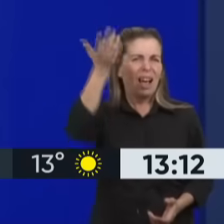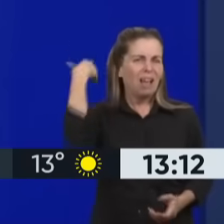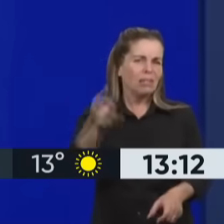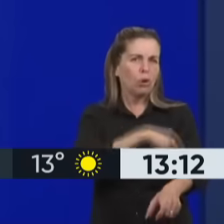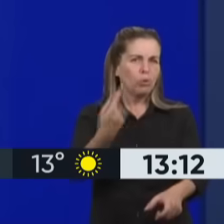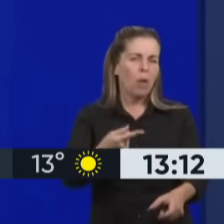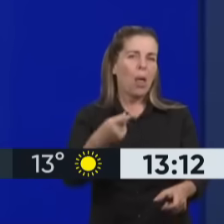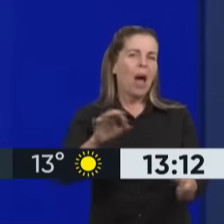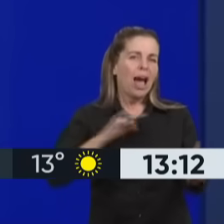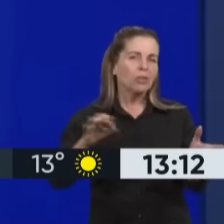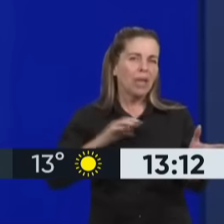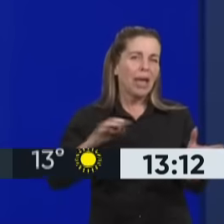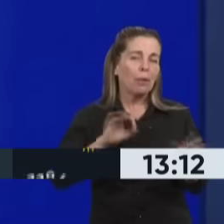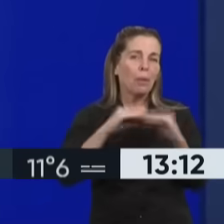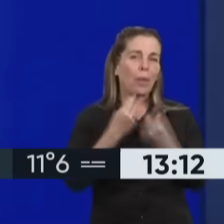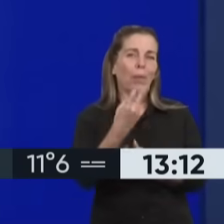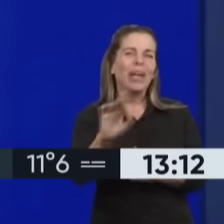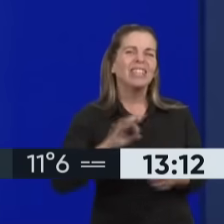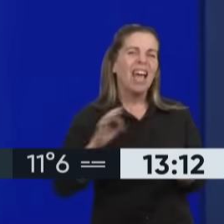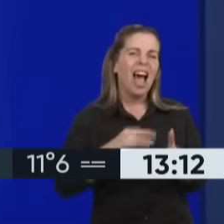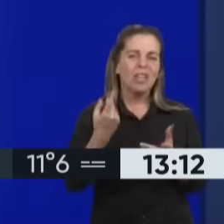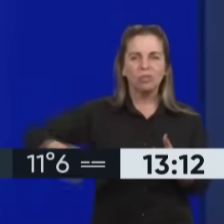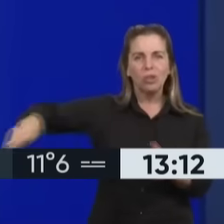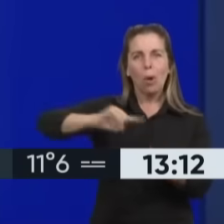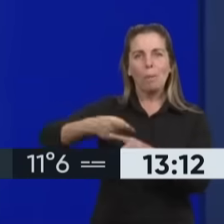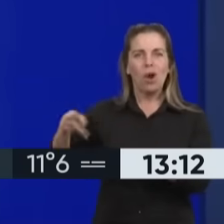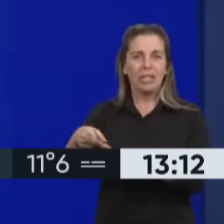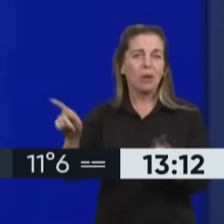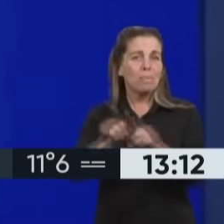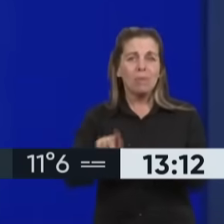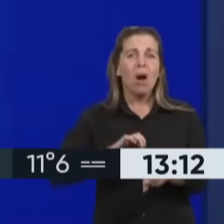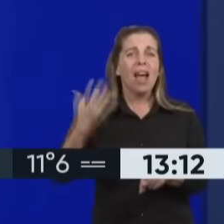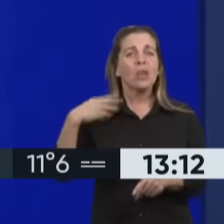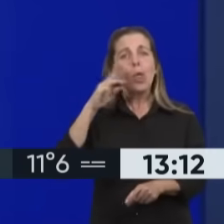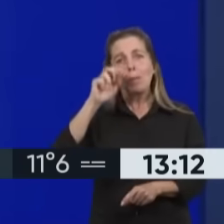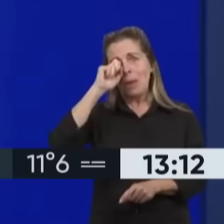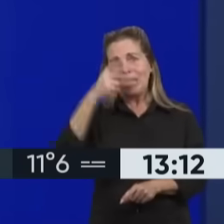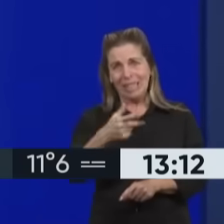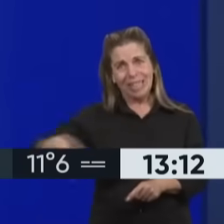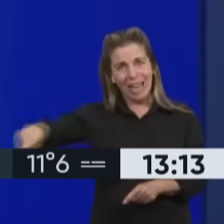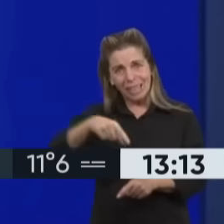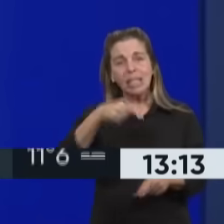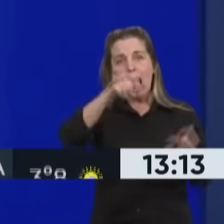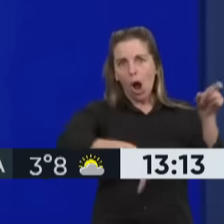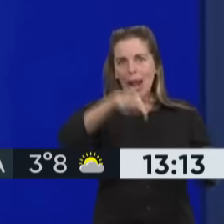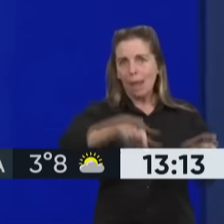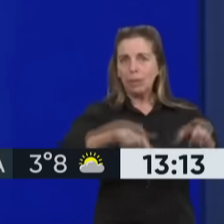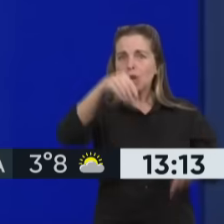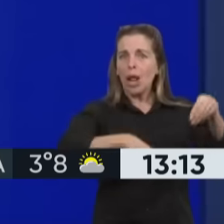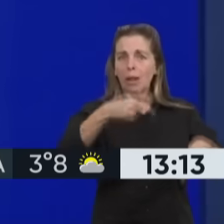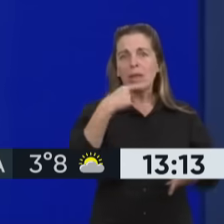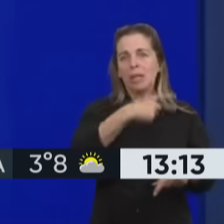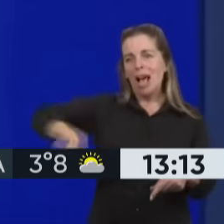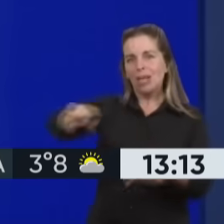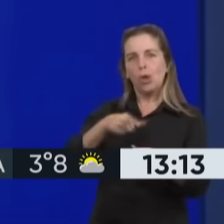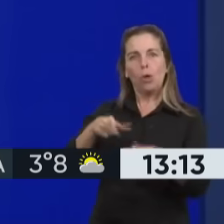años, está al tanto de todas sus mañas y así como en el 2023 otra vez les va a decir basta.